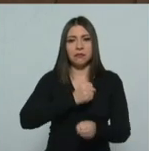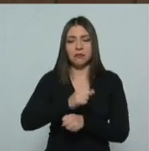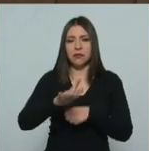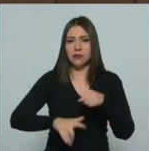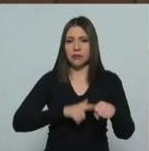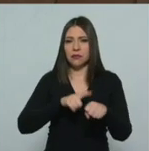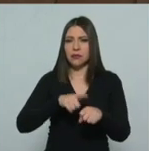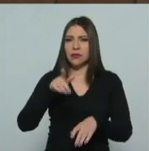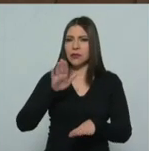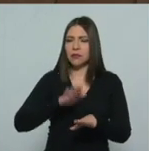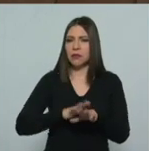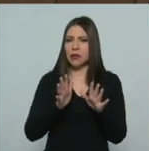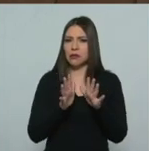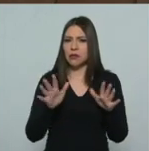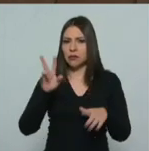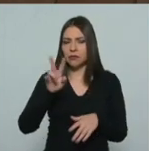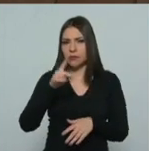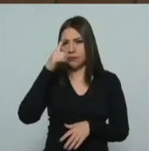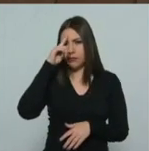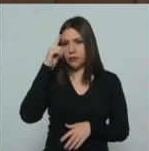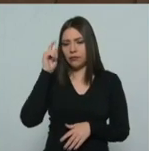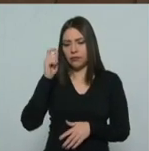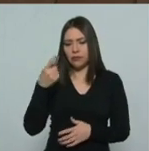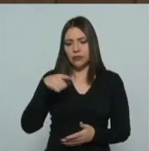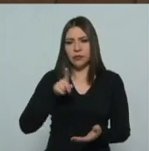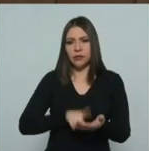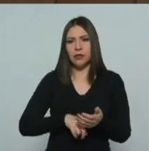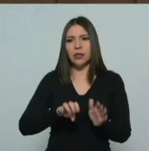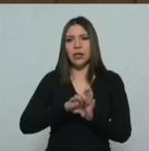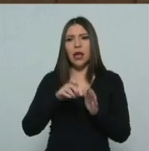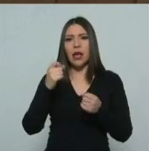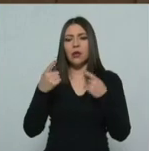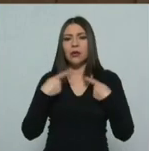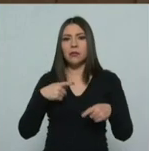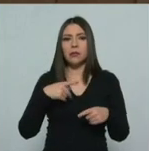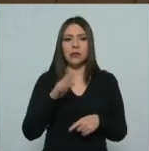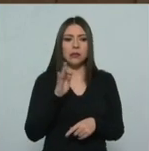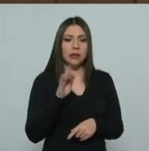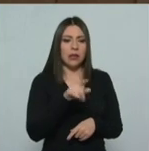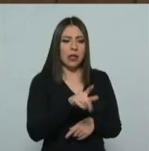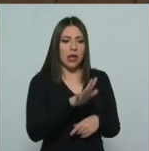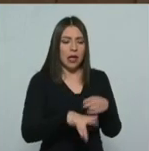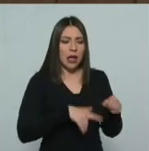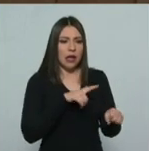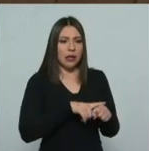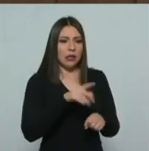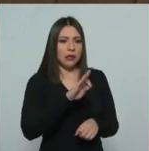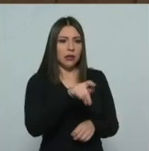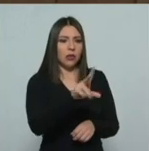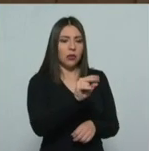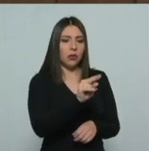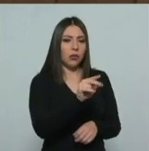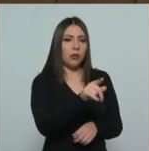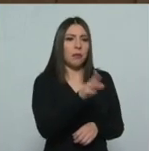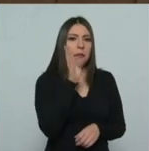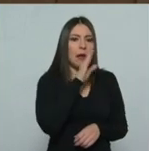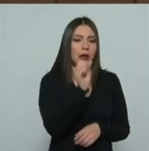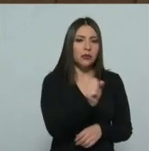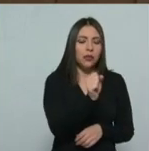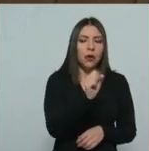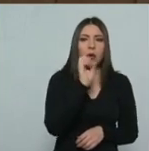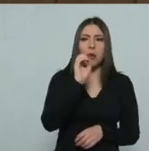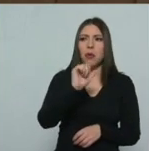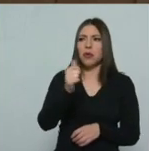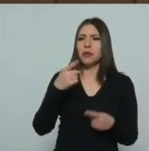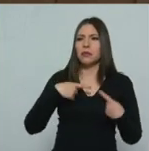las ideas como son las supersticiones hacia algunos animales. Puede ser incluso alguien que, bien intencionado, empiece